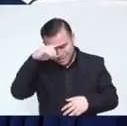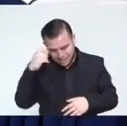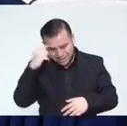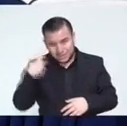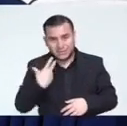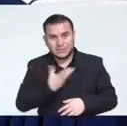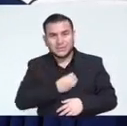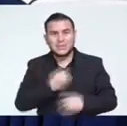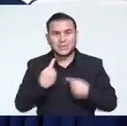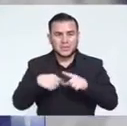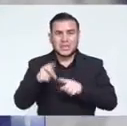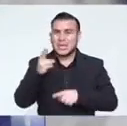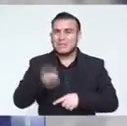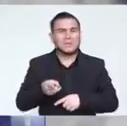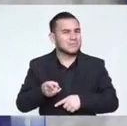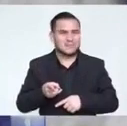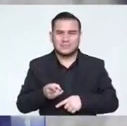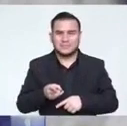vamos a prestar a eso.